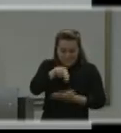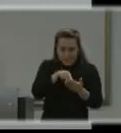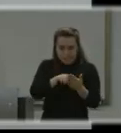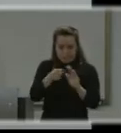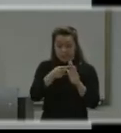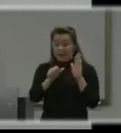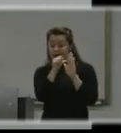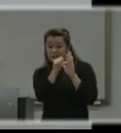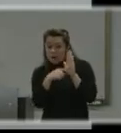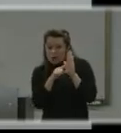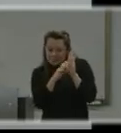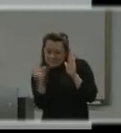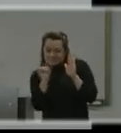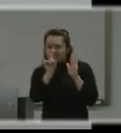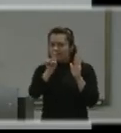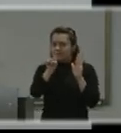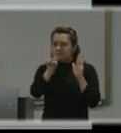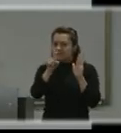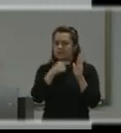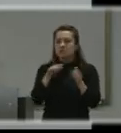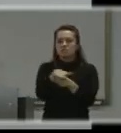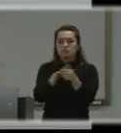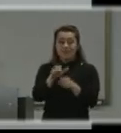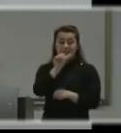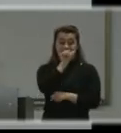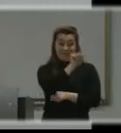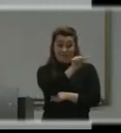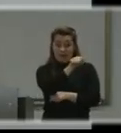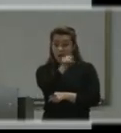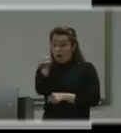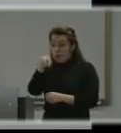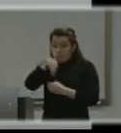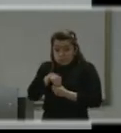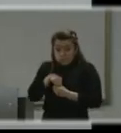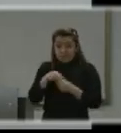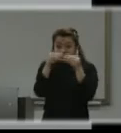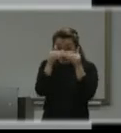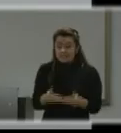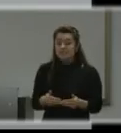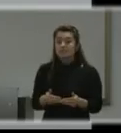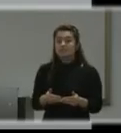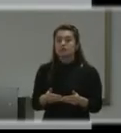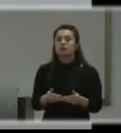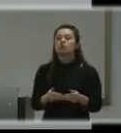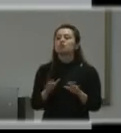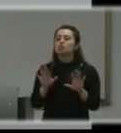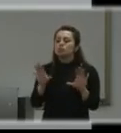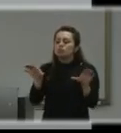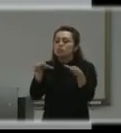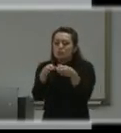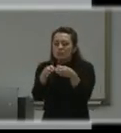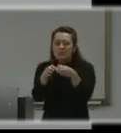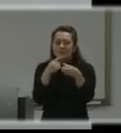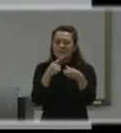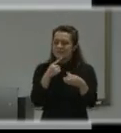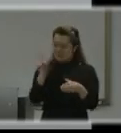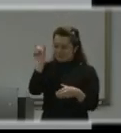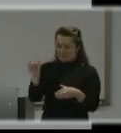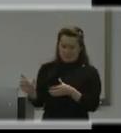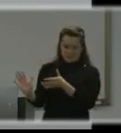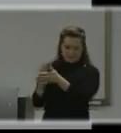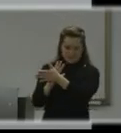artículo 6 específicamente habla de la situación de mujeres con discapacidad, que son el grupo, como decía alguien,